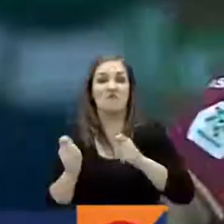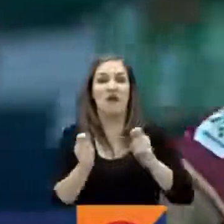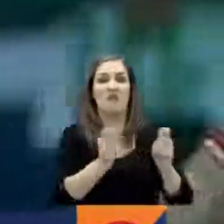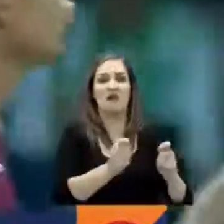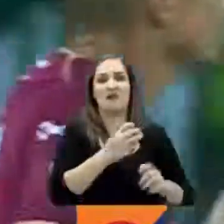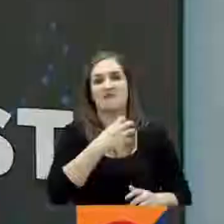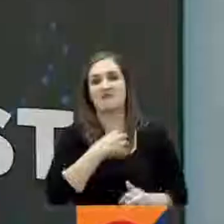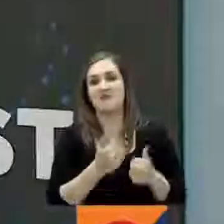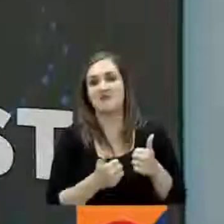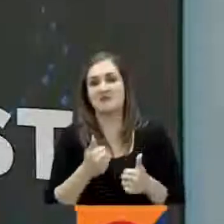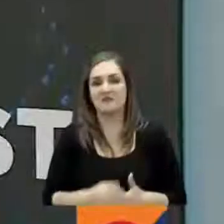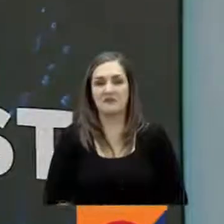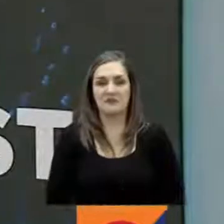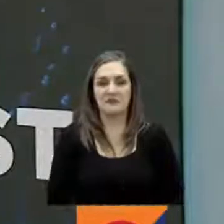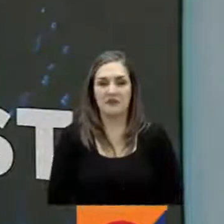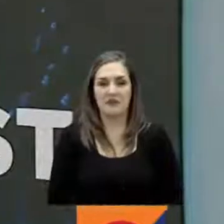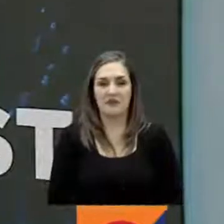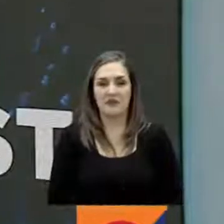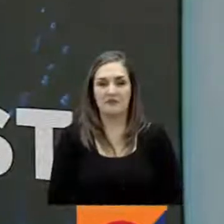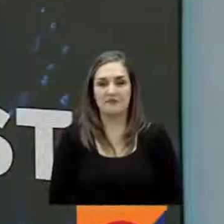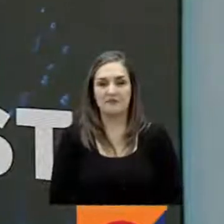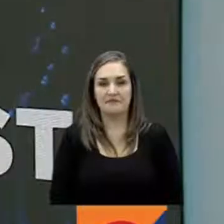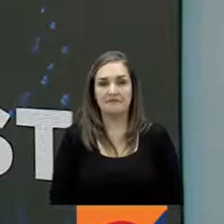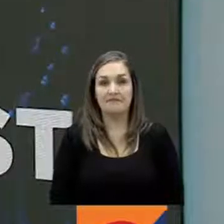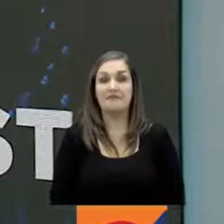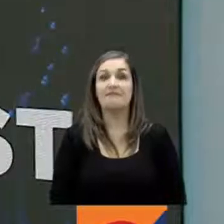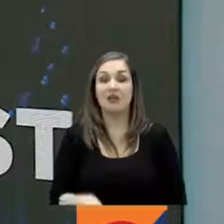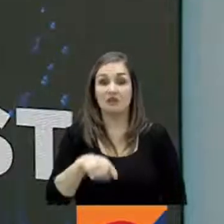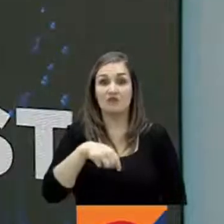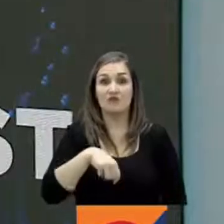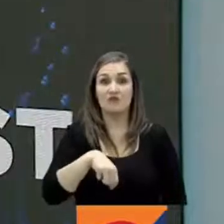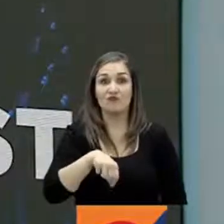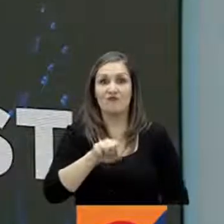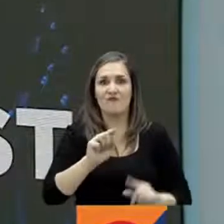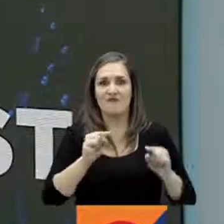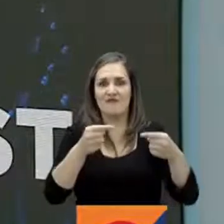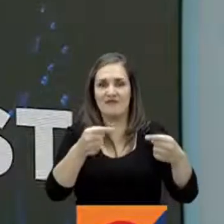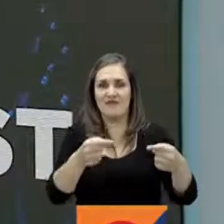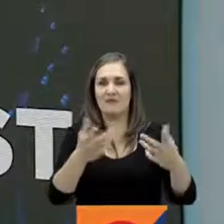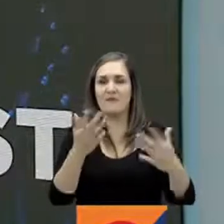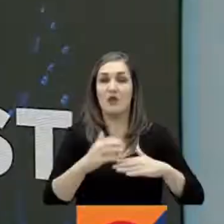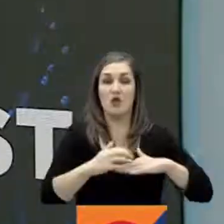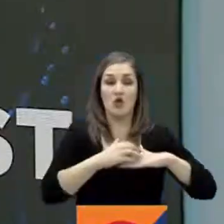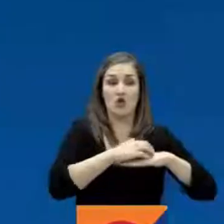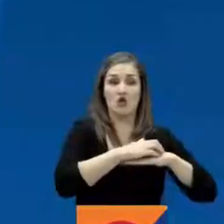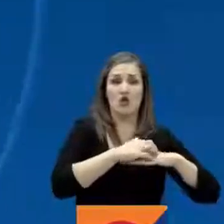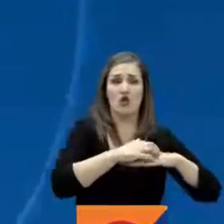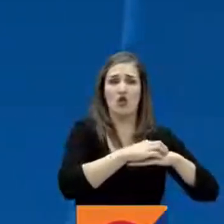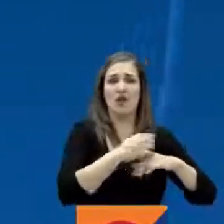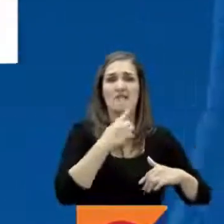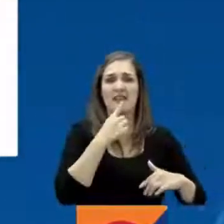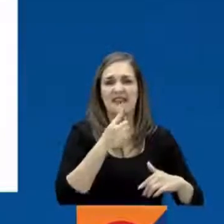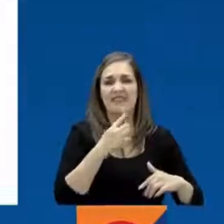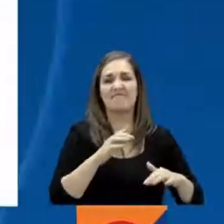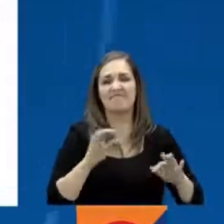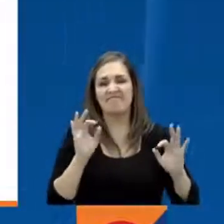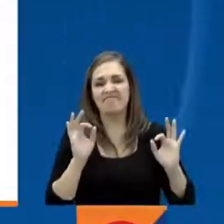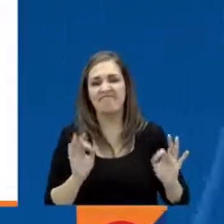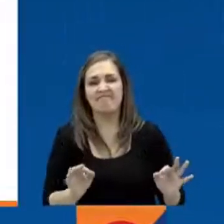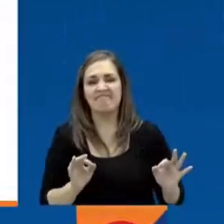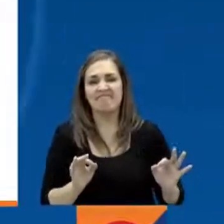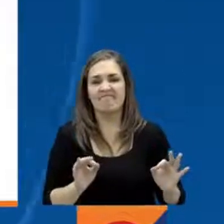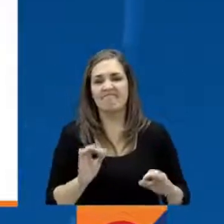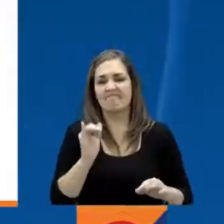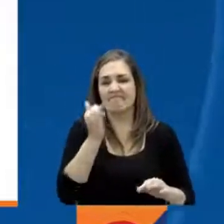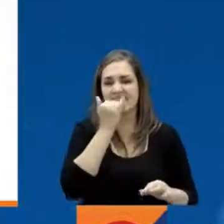campeón. Y a propósito de la final de este primer semestre de la Liga, Tolima aseguró que jugó bajo protesta por la alineación de